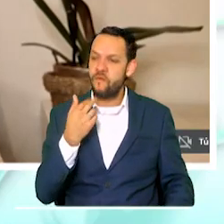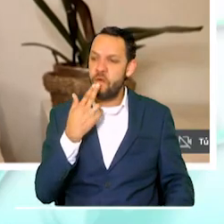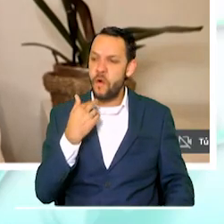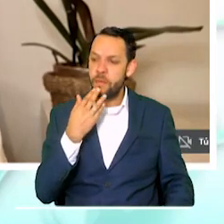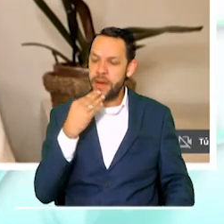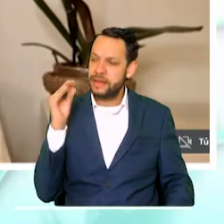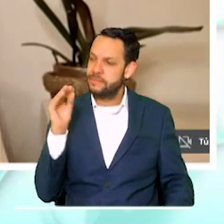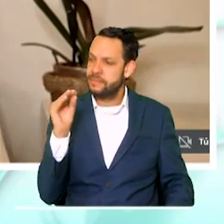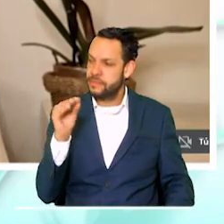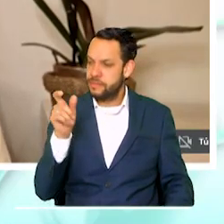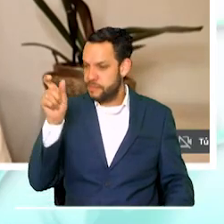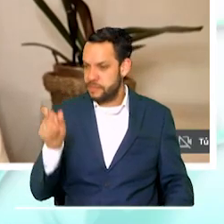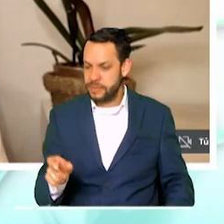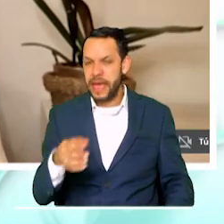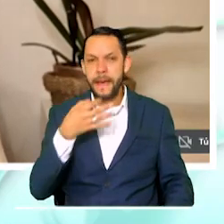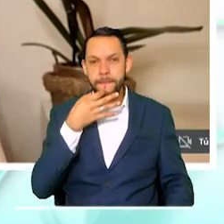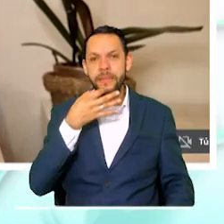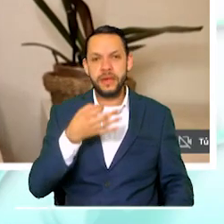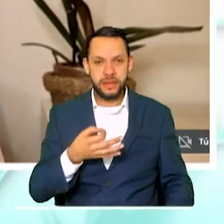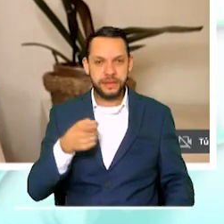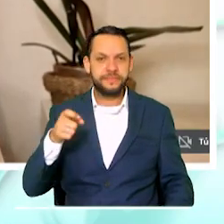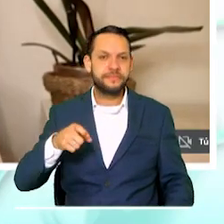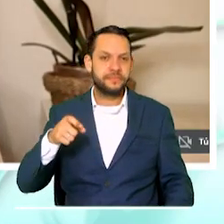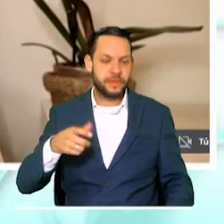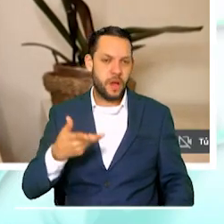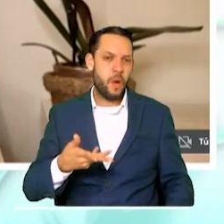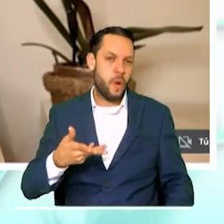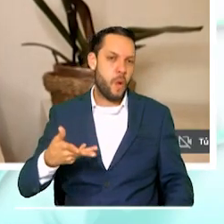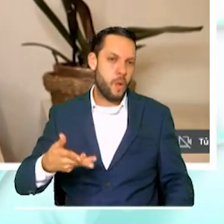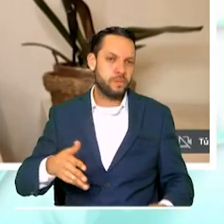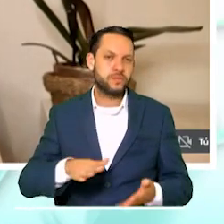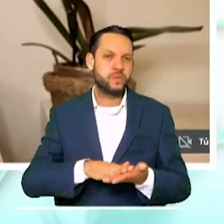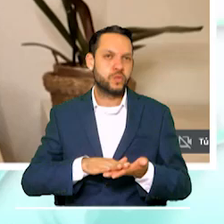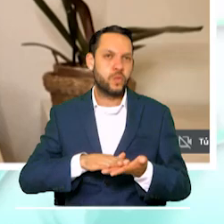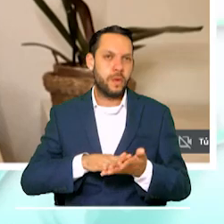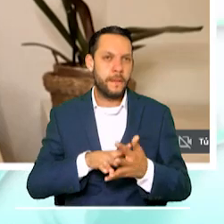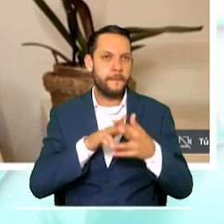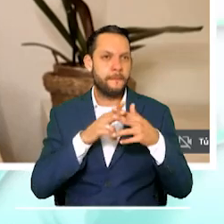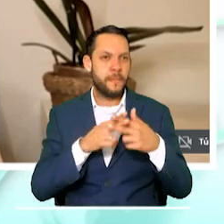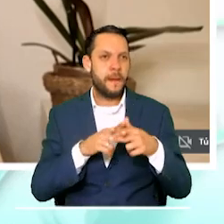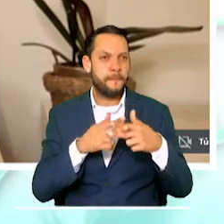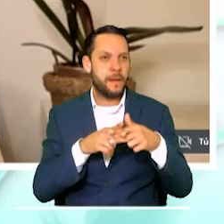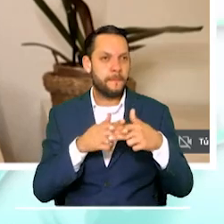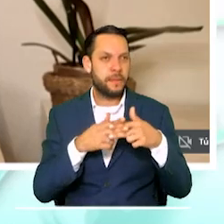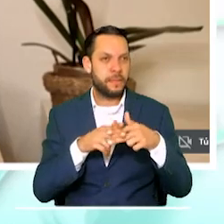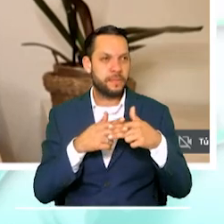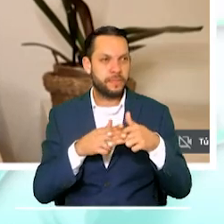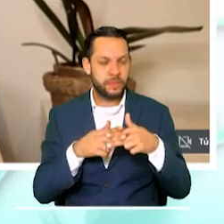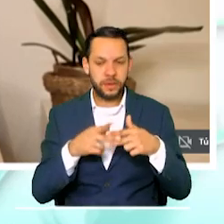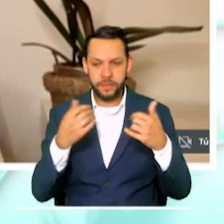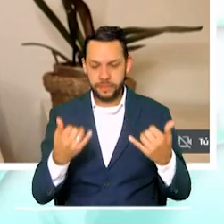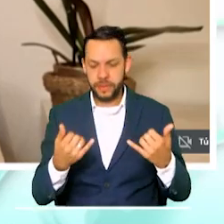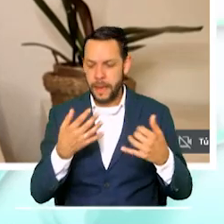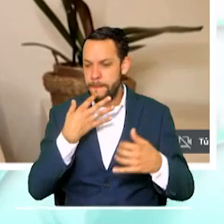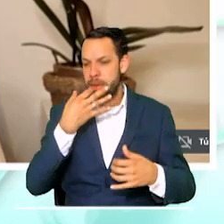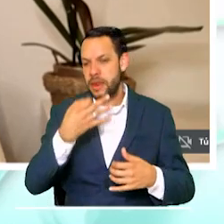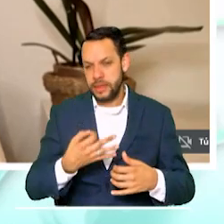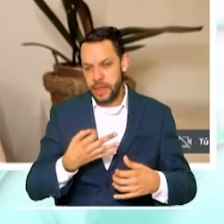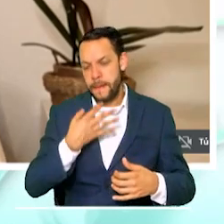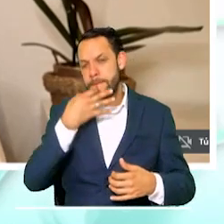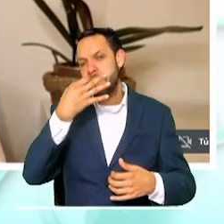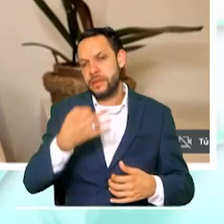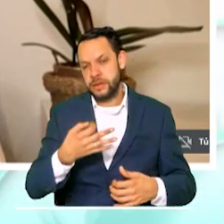porque esto es lo que pasa en los parques de la salud del Dr. Rojas, y esto no es una promoción comercial, porque es una realidad.